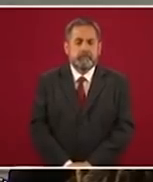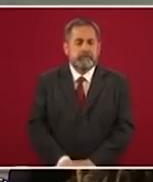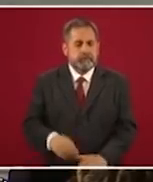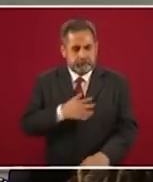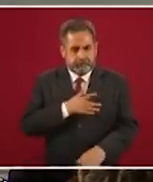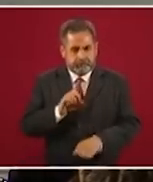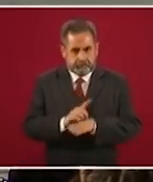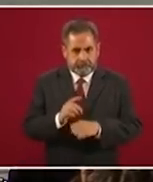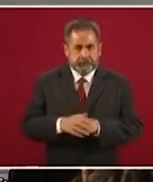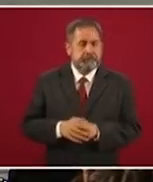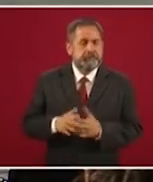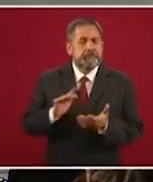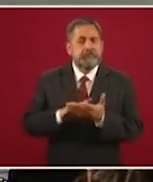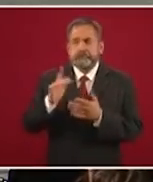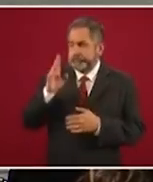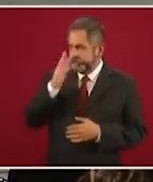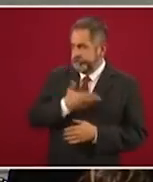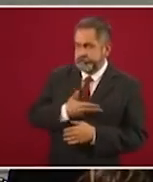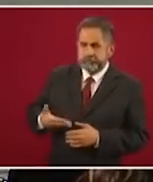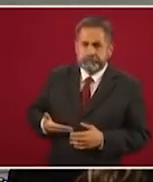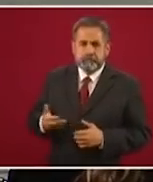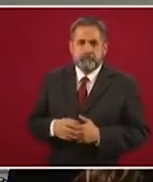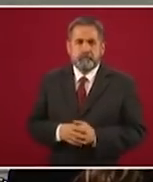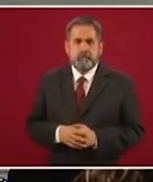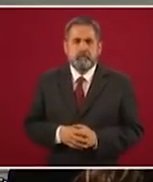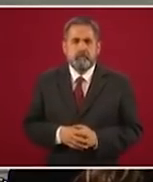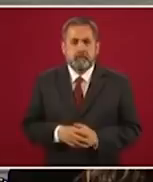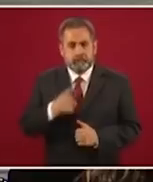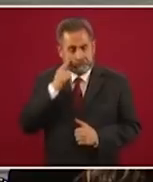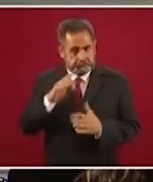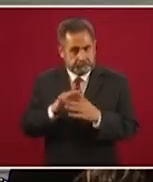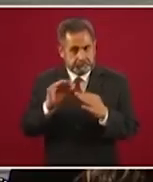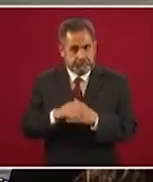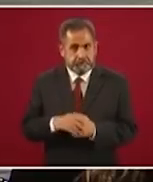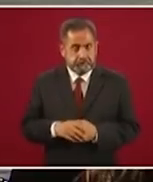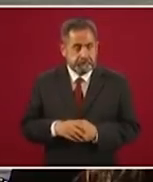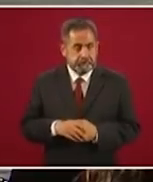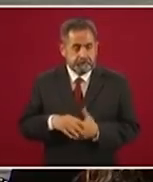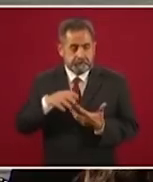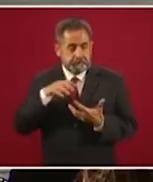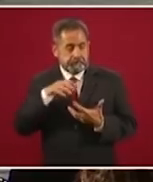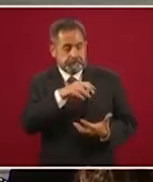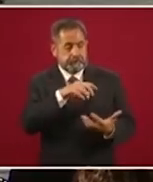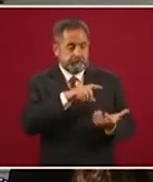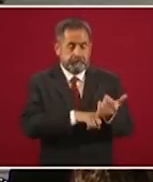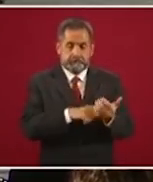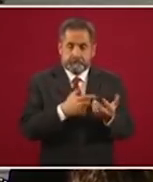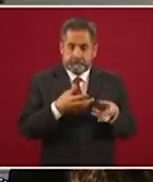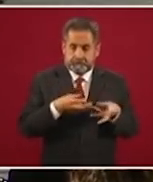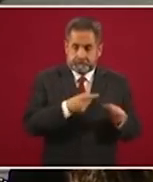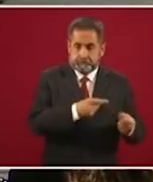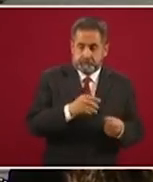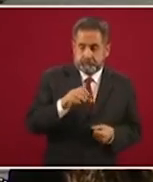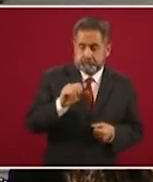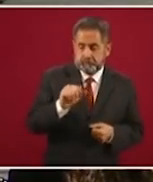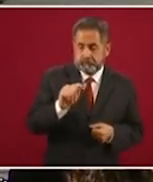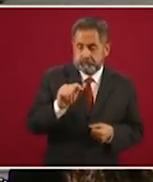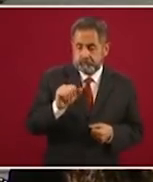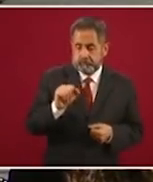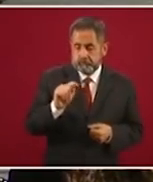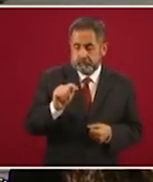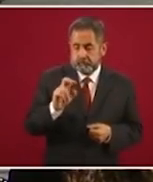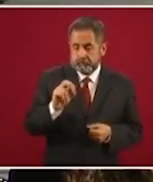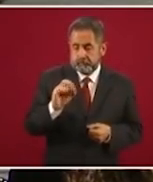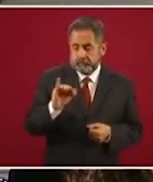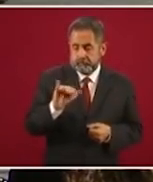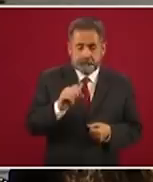Buenos días. Gracias, señor presidente. Mire, el fondo de gastos catastróficos se convierte